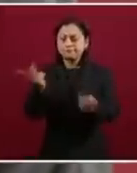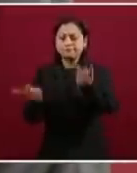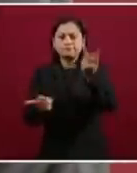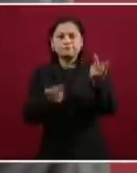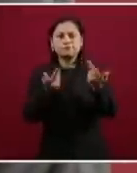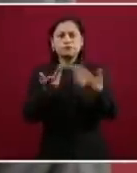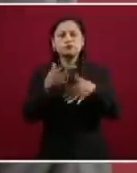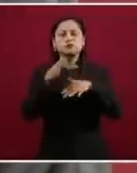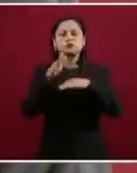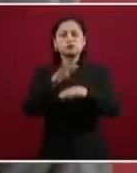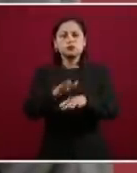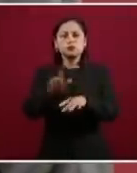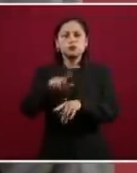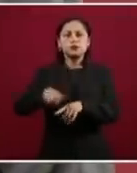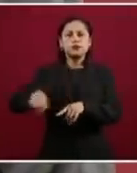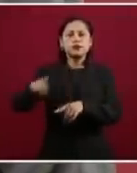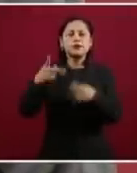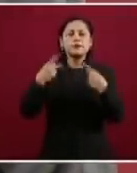Maya.